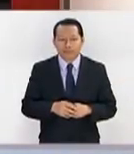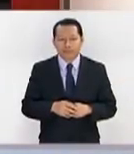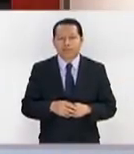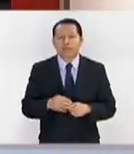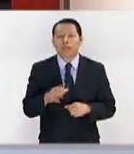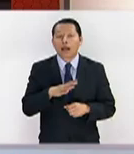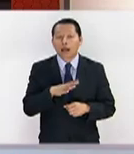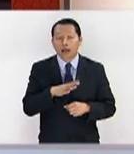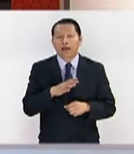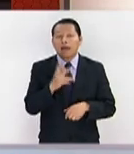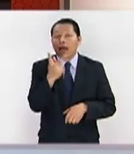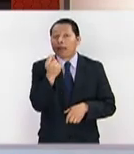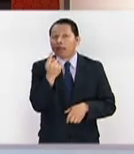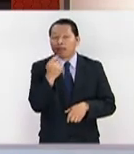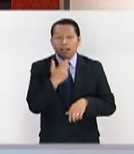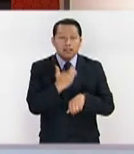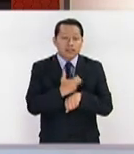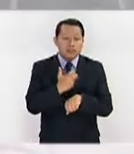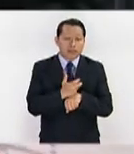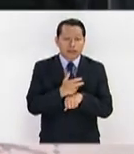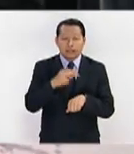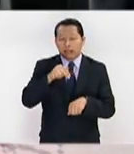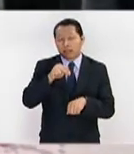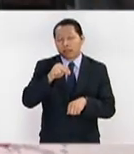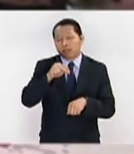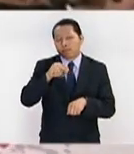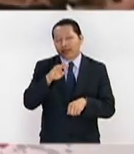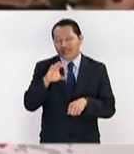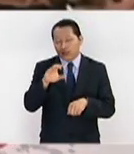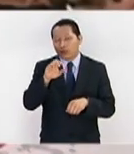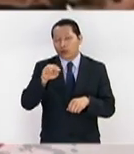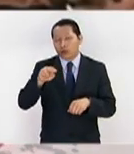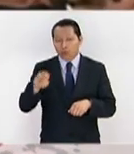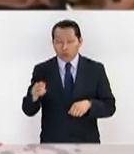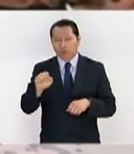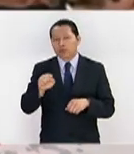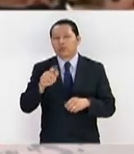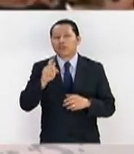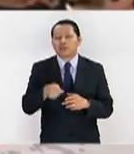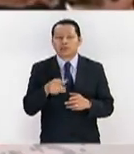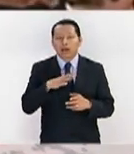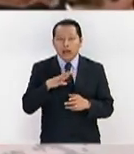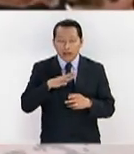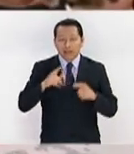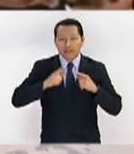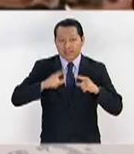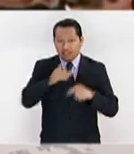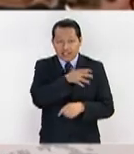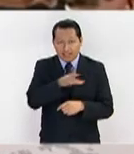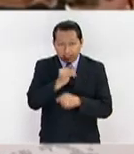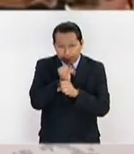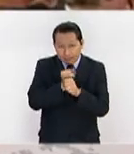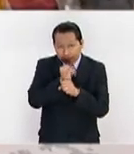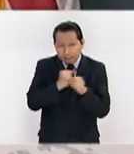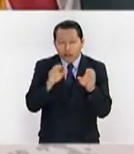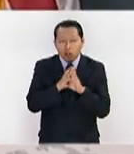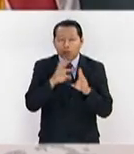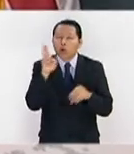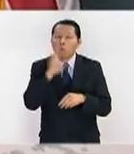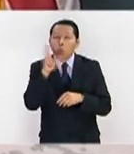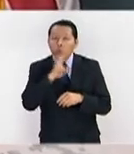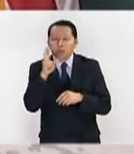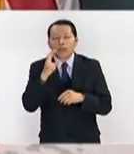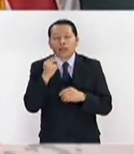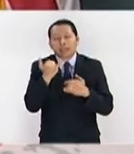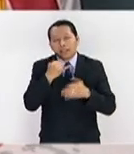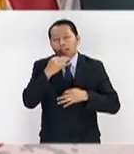La cadena de televisión estadounidense NBC News informó que Robert Mueller, el fiscal especial que investiga los supuestos lazos entre Rusia y la